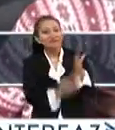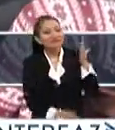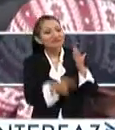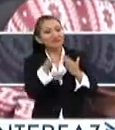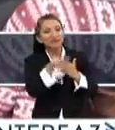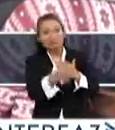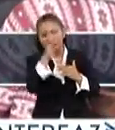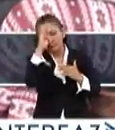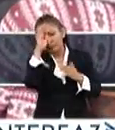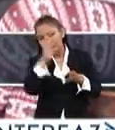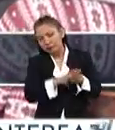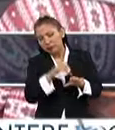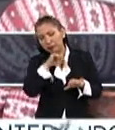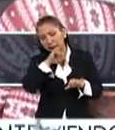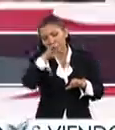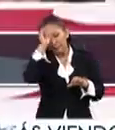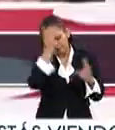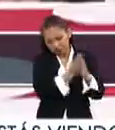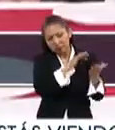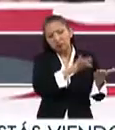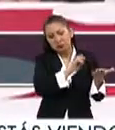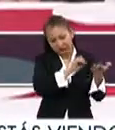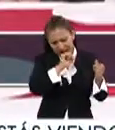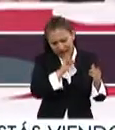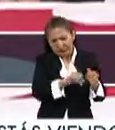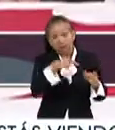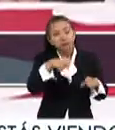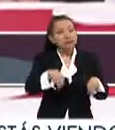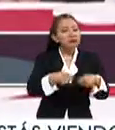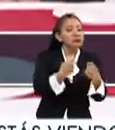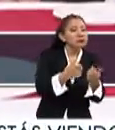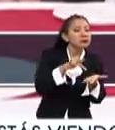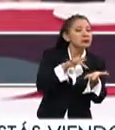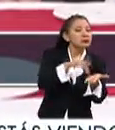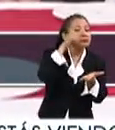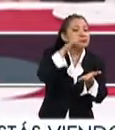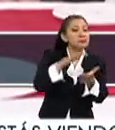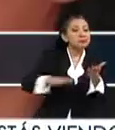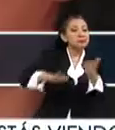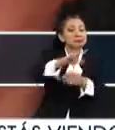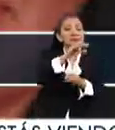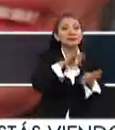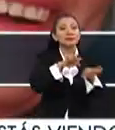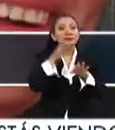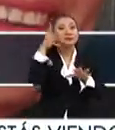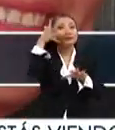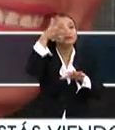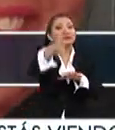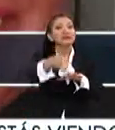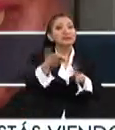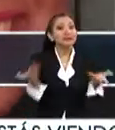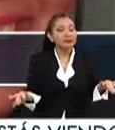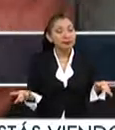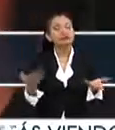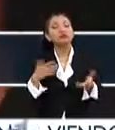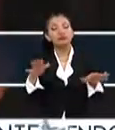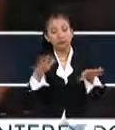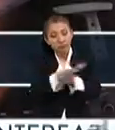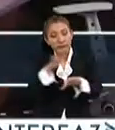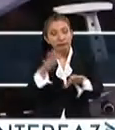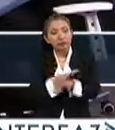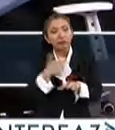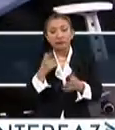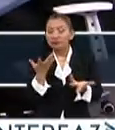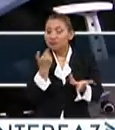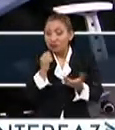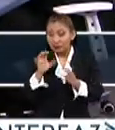tenemos que pensar más allá de la alfabetización, ver cómo estamos otorgando las herramientas para un mundo laboral en constante cambio y que no existen